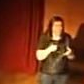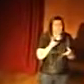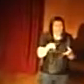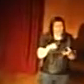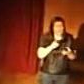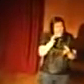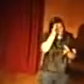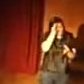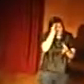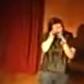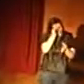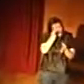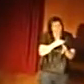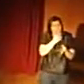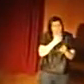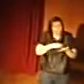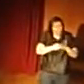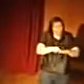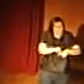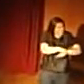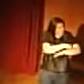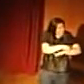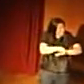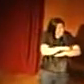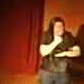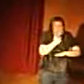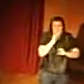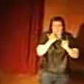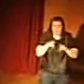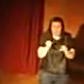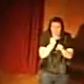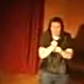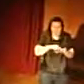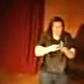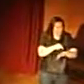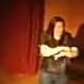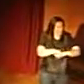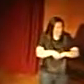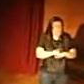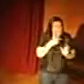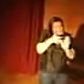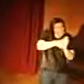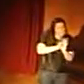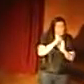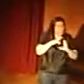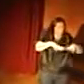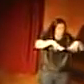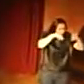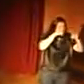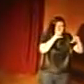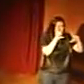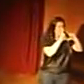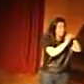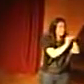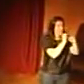rigor casi de delineante o de Arquitecto en la descripción de los de los monumentos y de las de las perspectivas